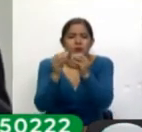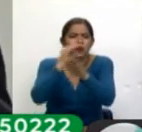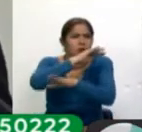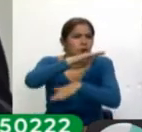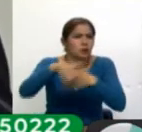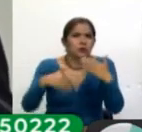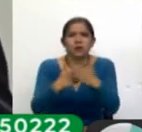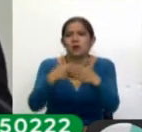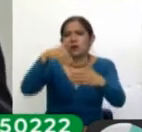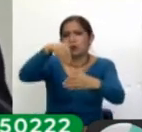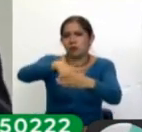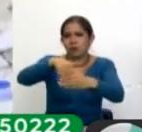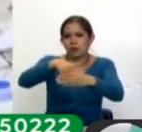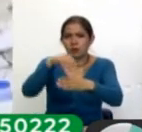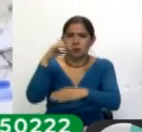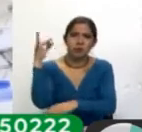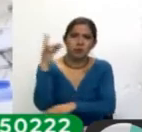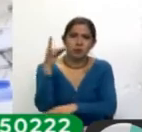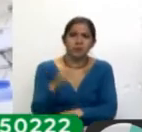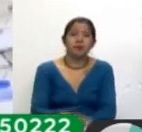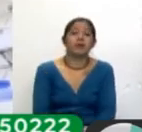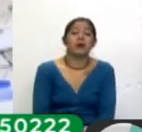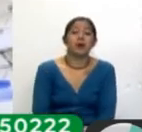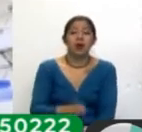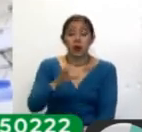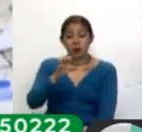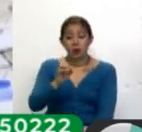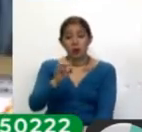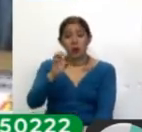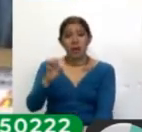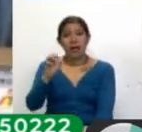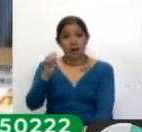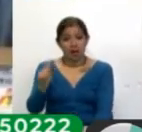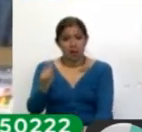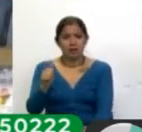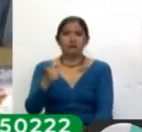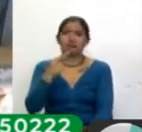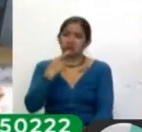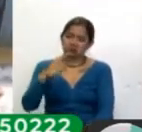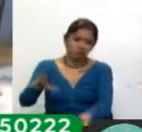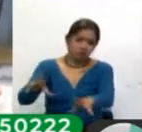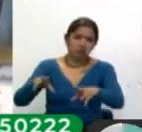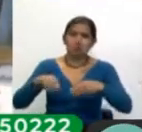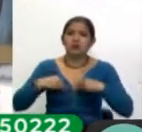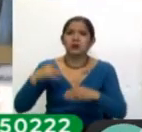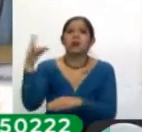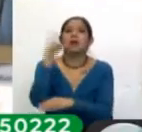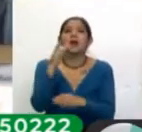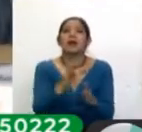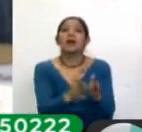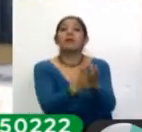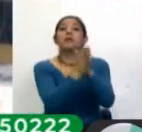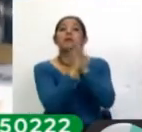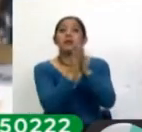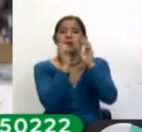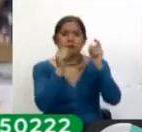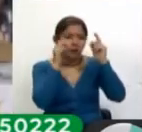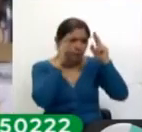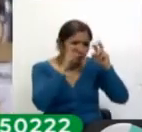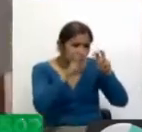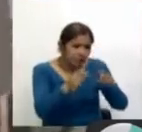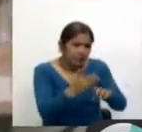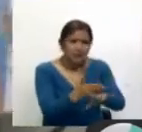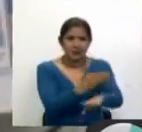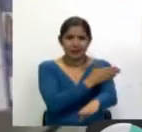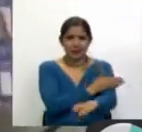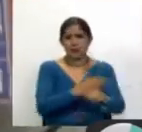de las bolivianas y las bolivianas. La Organización de Estados Americanos aceptó la solicitud de Bolivia, que pidió auditar los comicios del pasado